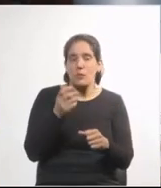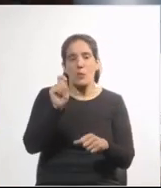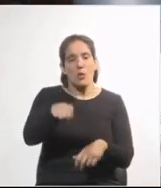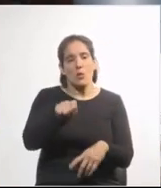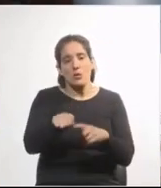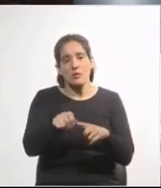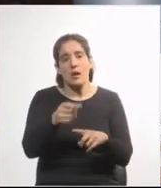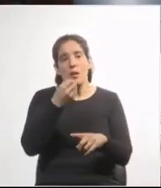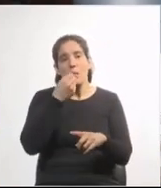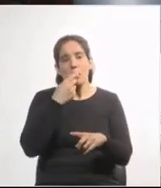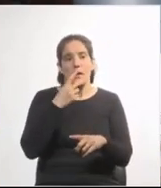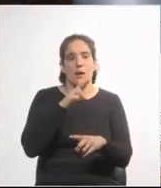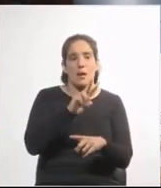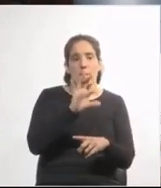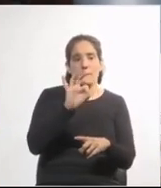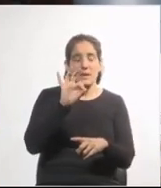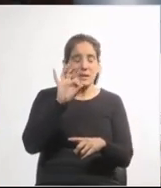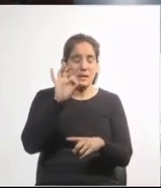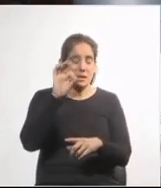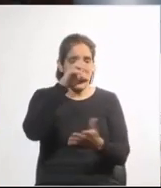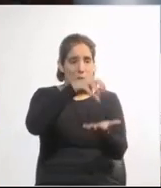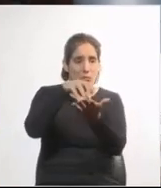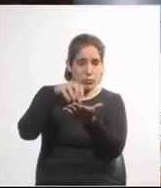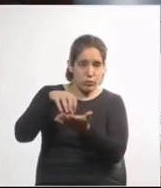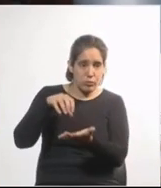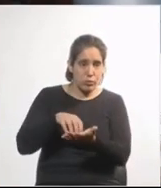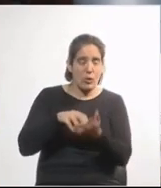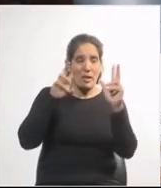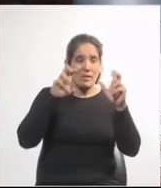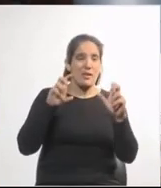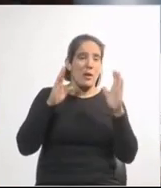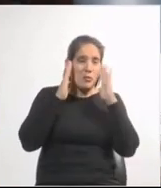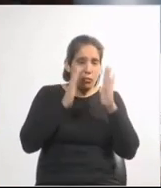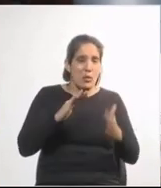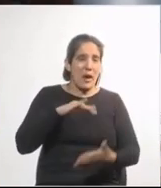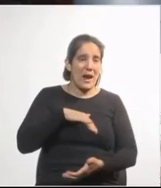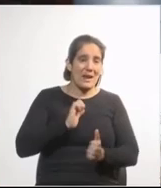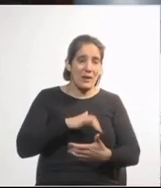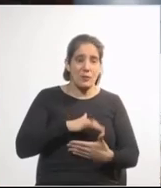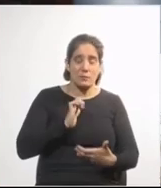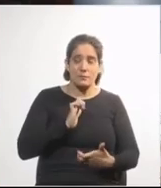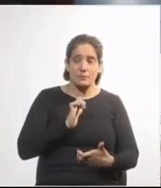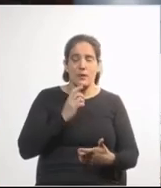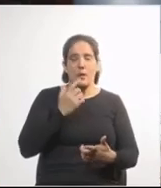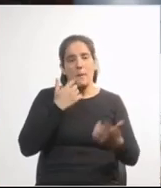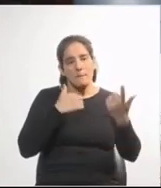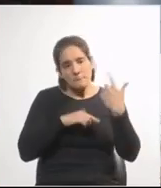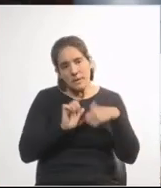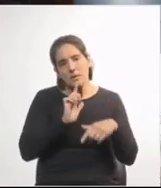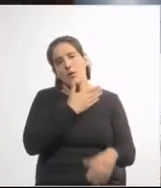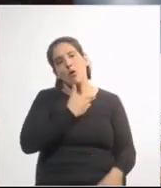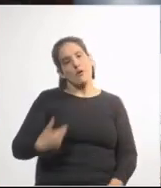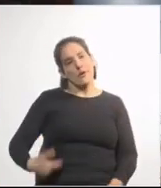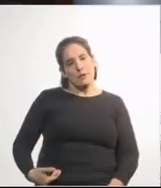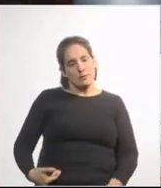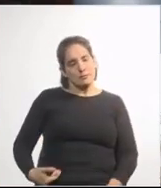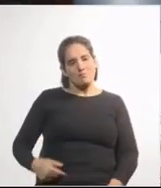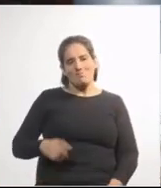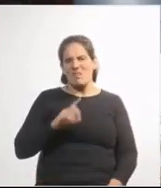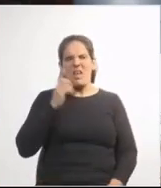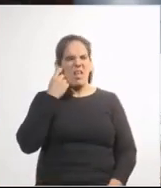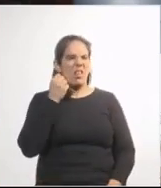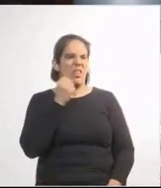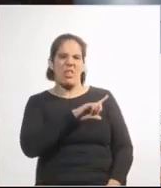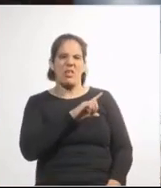Judicial para que se crearan 20 juzgados de género, pero lamentablemente la coalición de gobierno no le